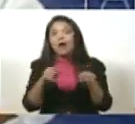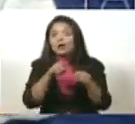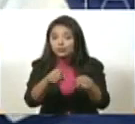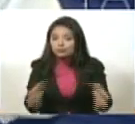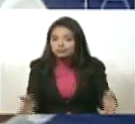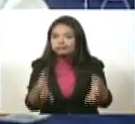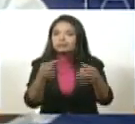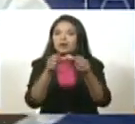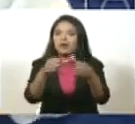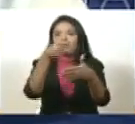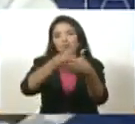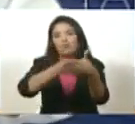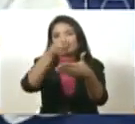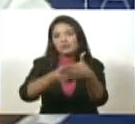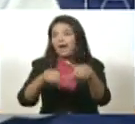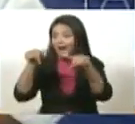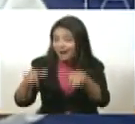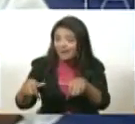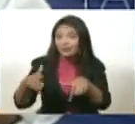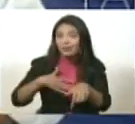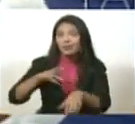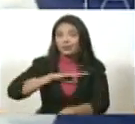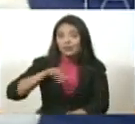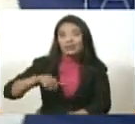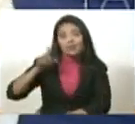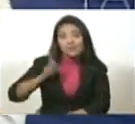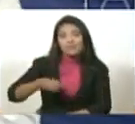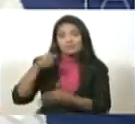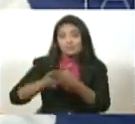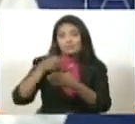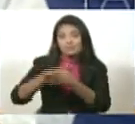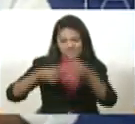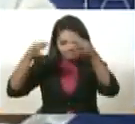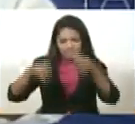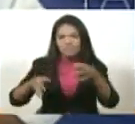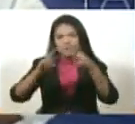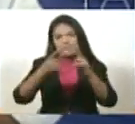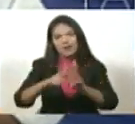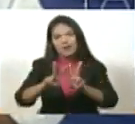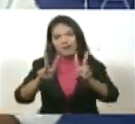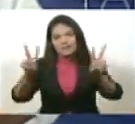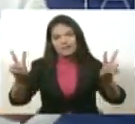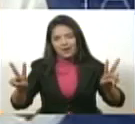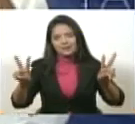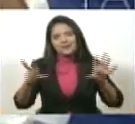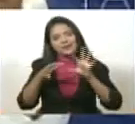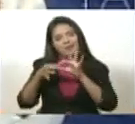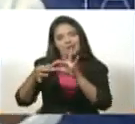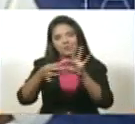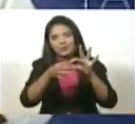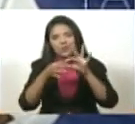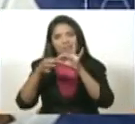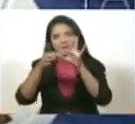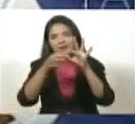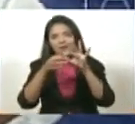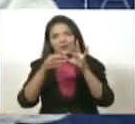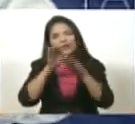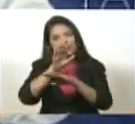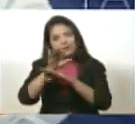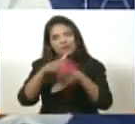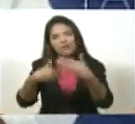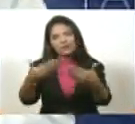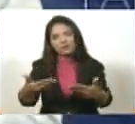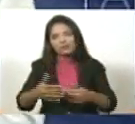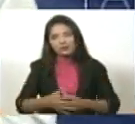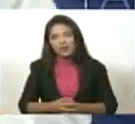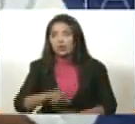luchar. Esta generación hará lo que tenga que hacer para garantizar la paz, para garantizar la soberanía y para garantizar el futuro.